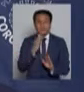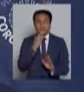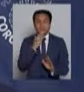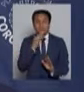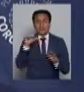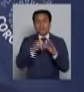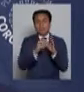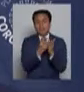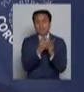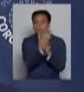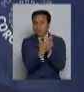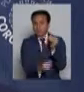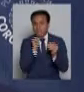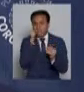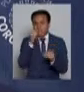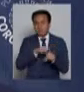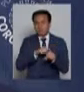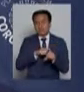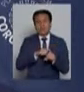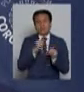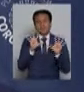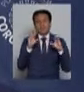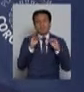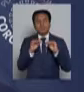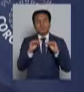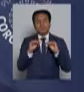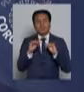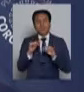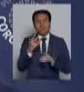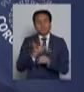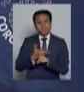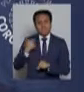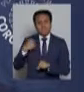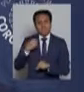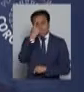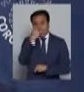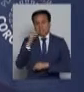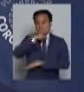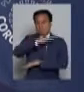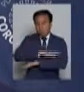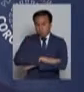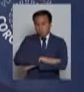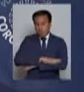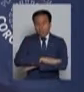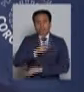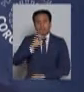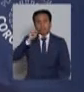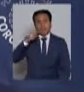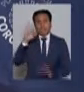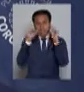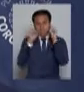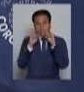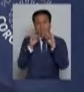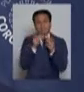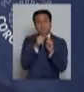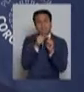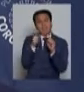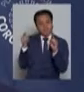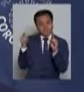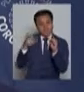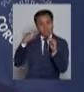a partir de mañana a las 22 horas la cuarentena que rige Isla de Pascua, también el toque queda extendido